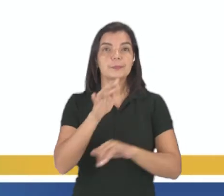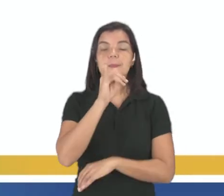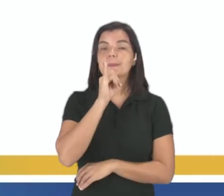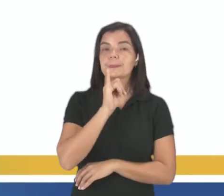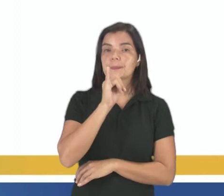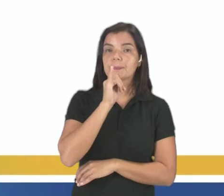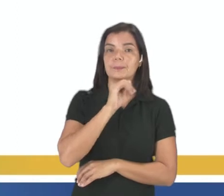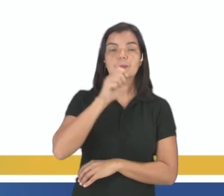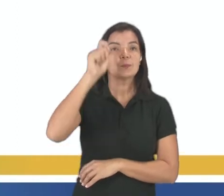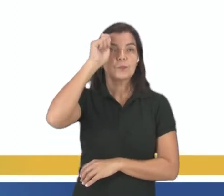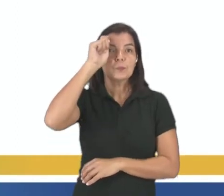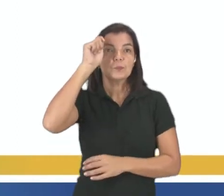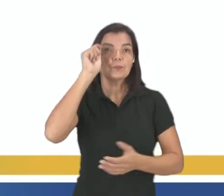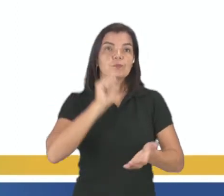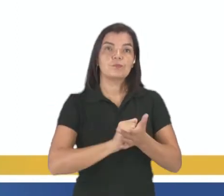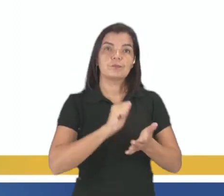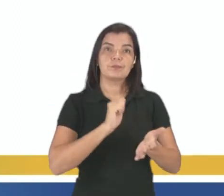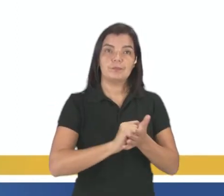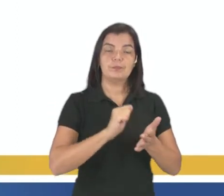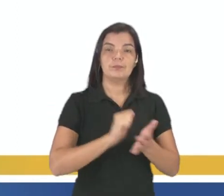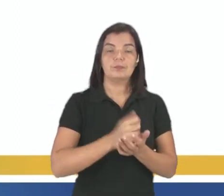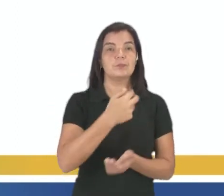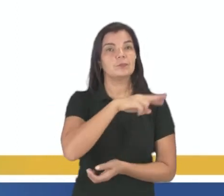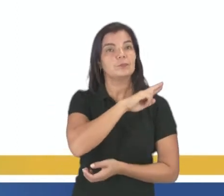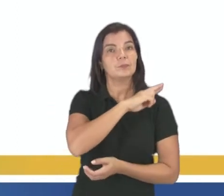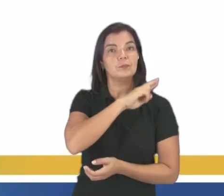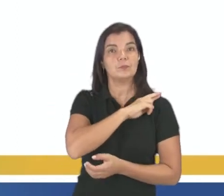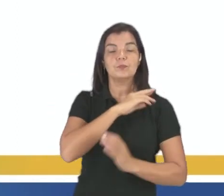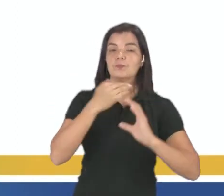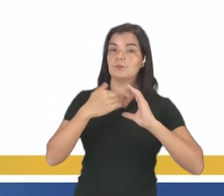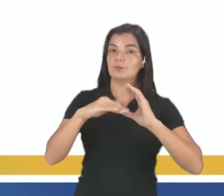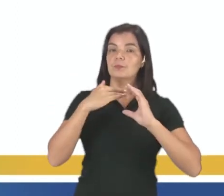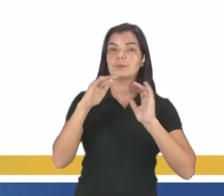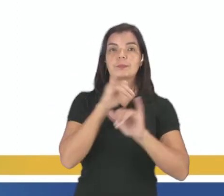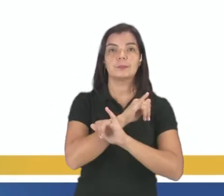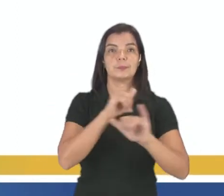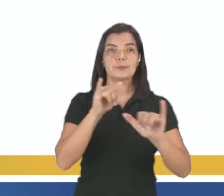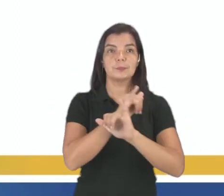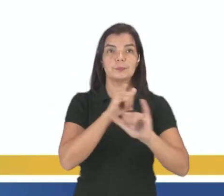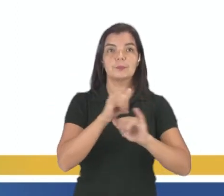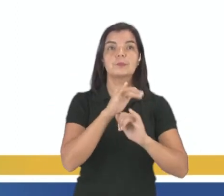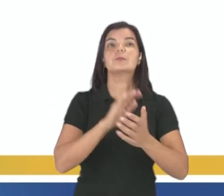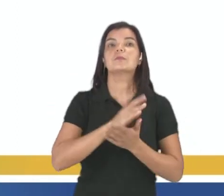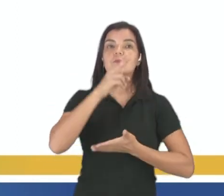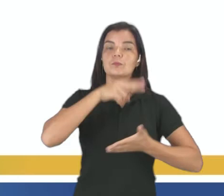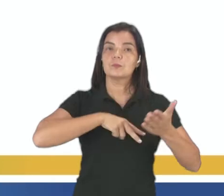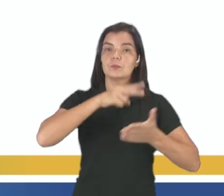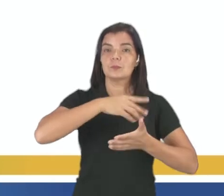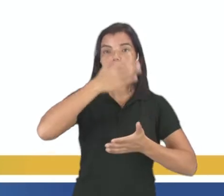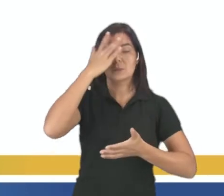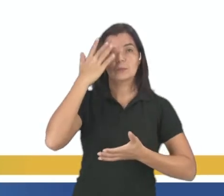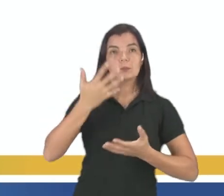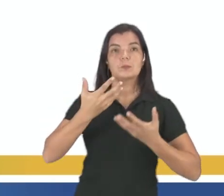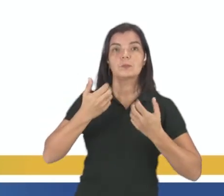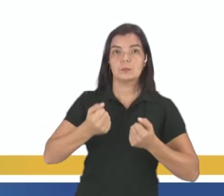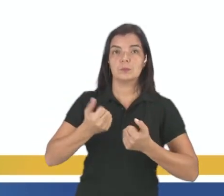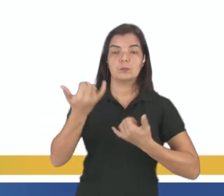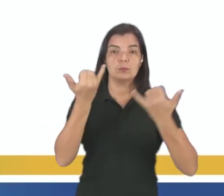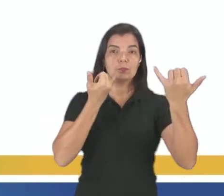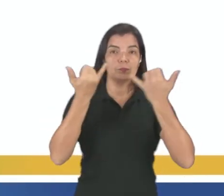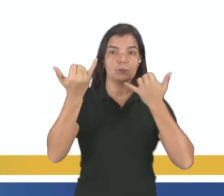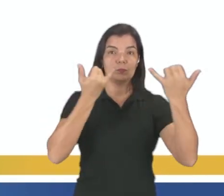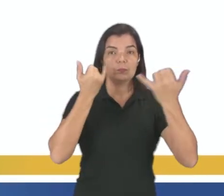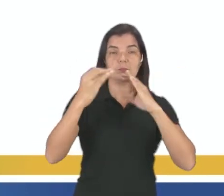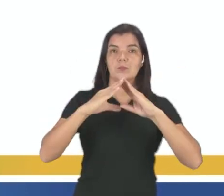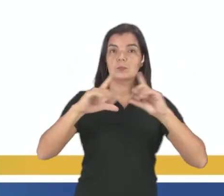por ejemplo, el escritor es encargado de transmitir la información a los lectores,